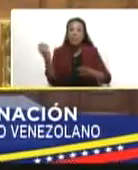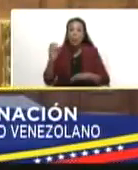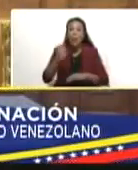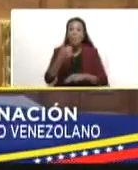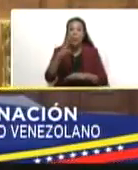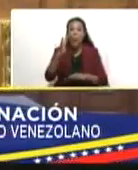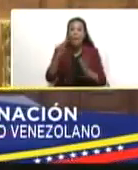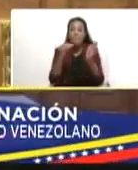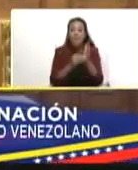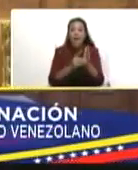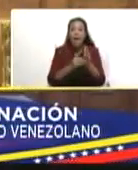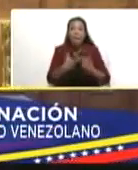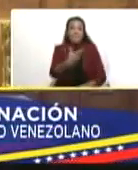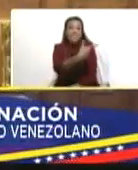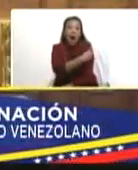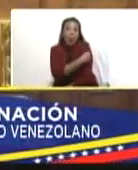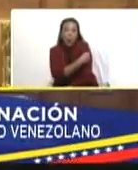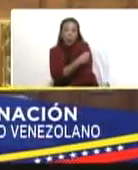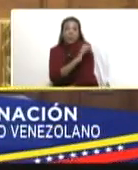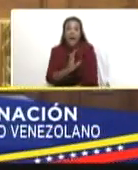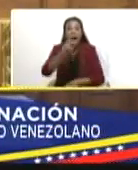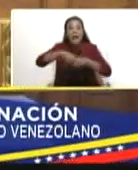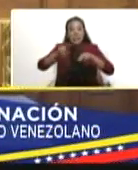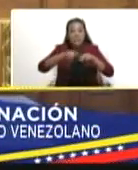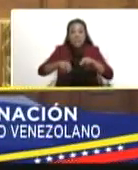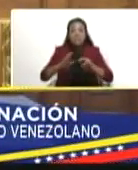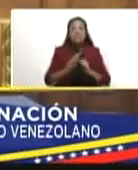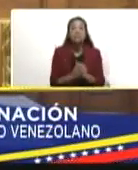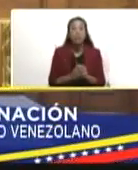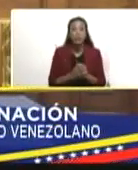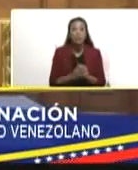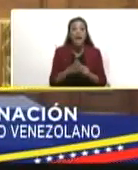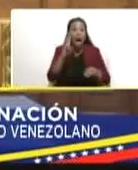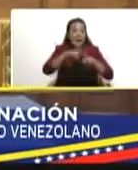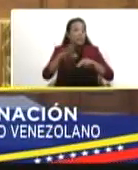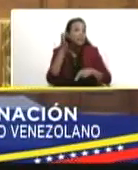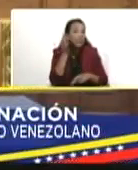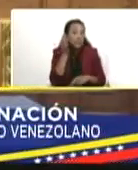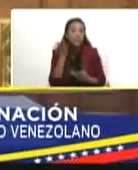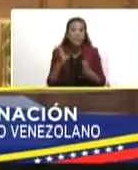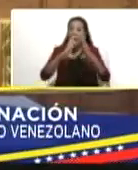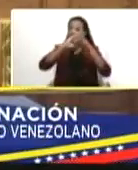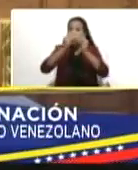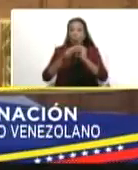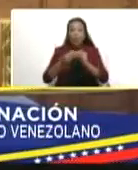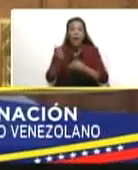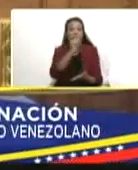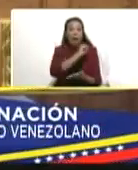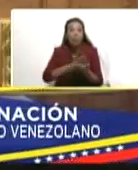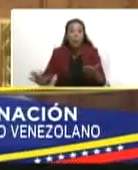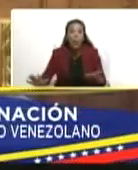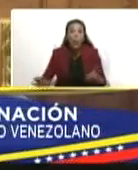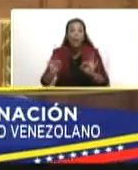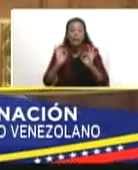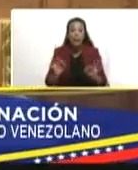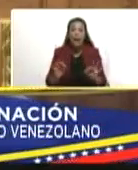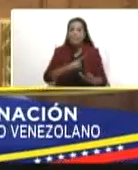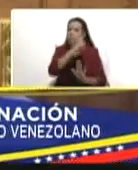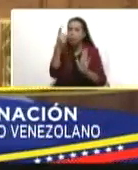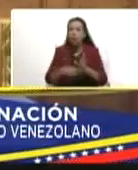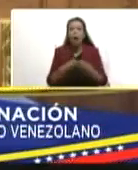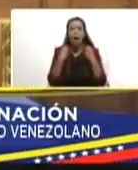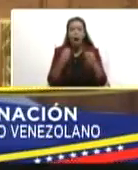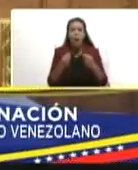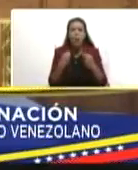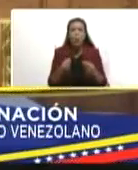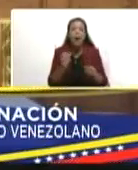9619 vacunas a niños a niñas totalmente gratuito con la plena calidad de la